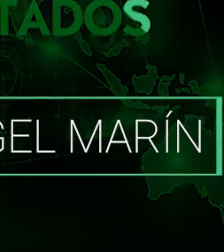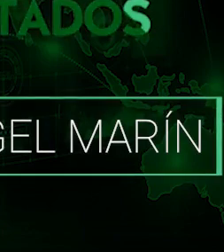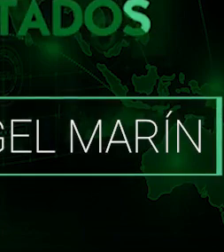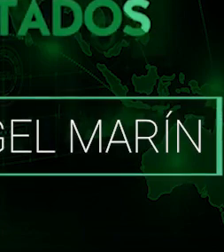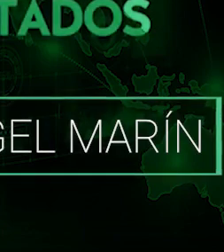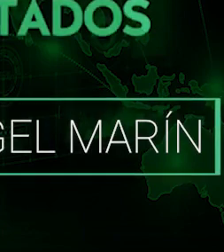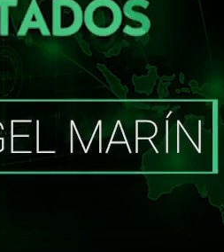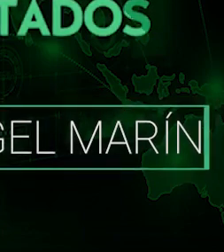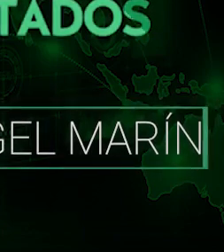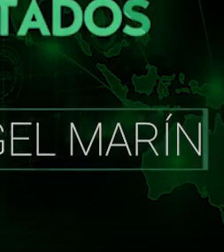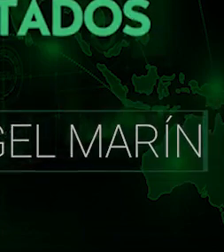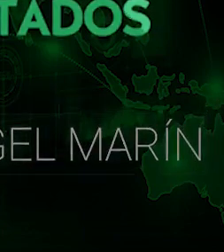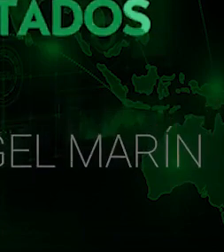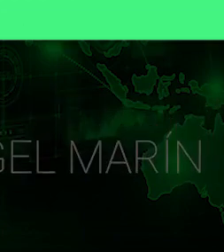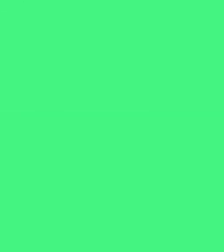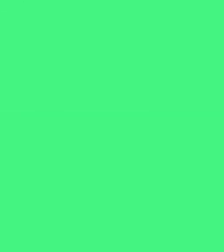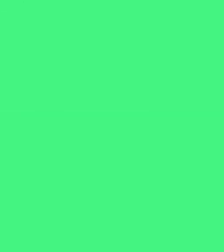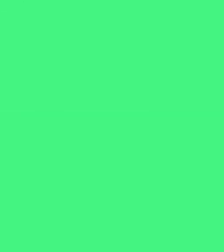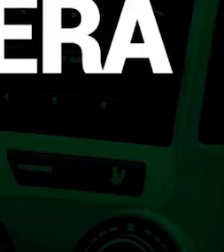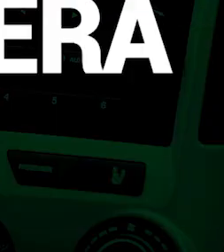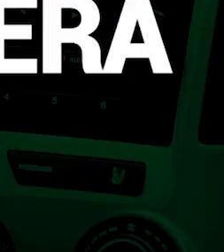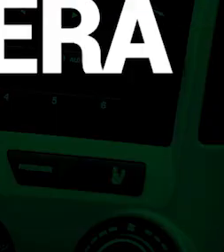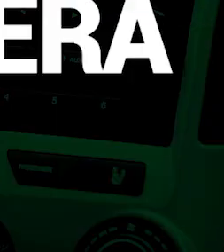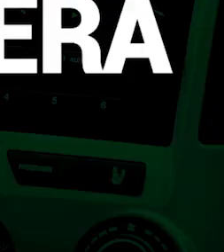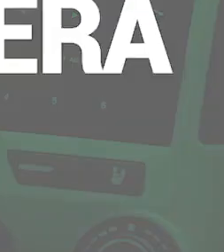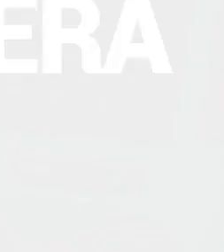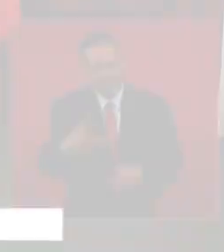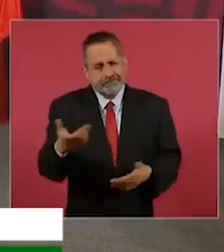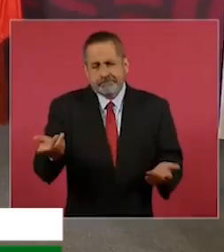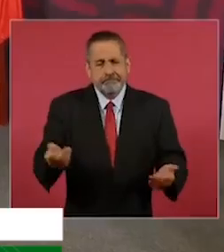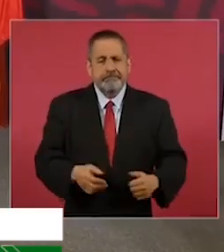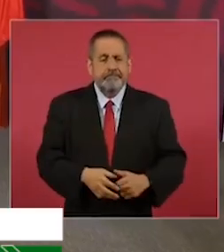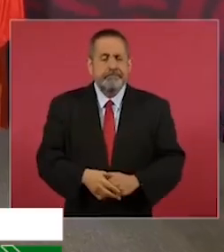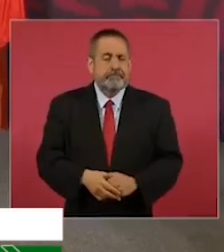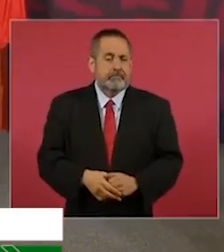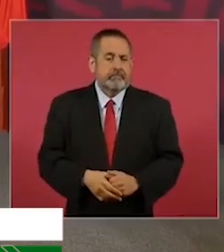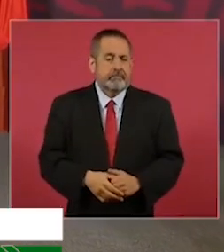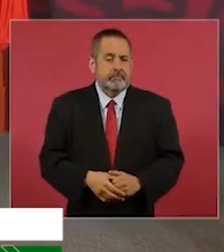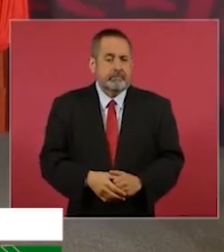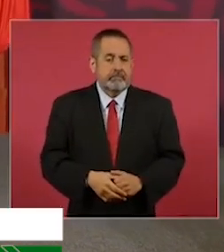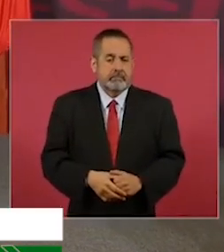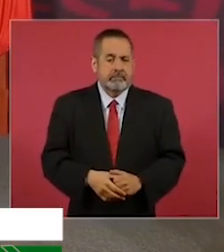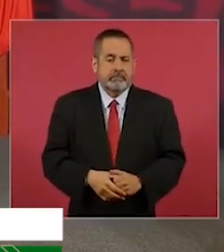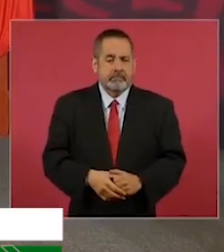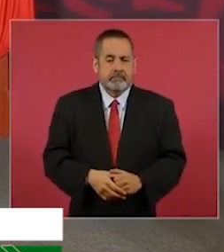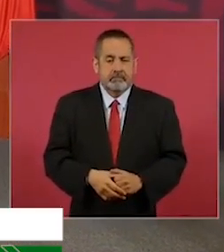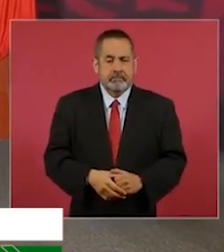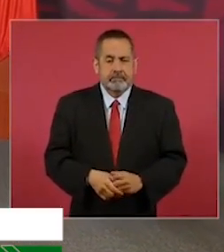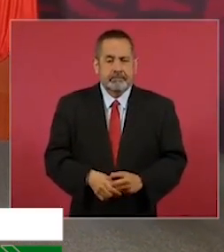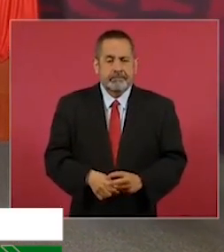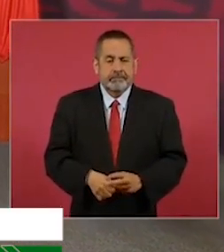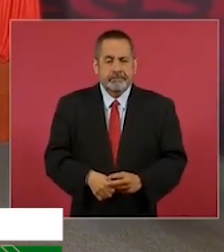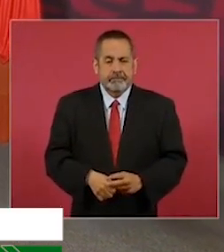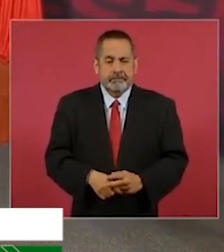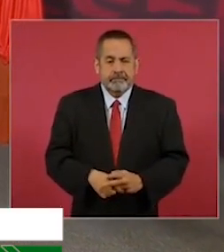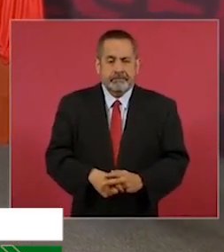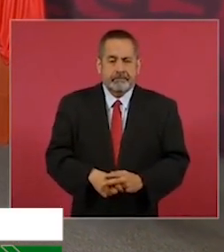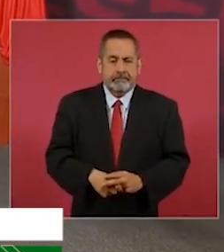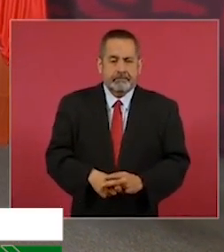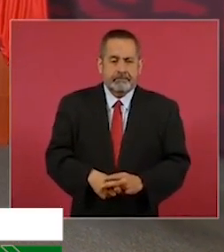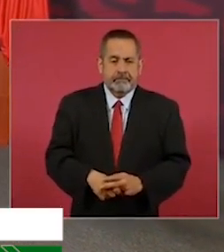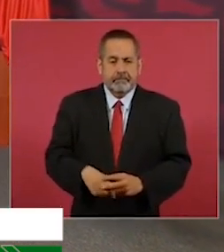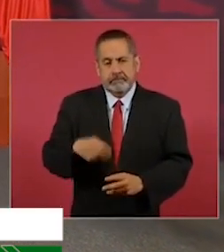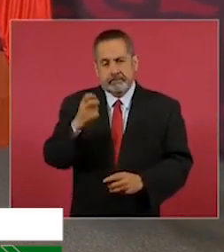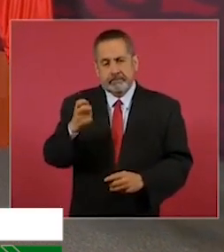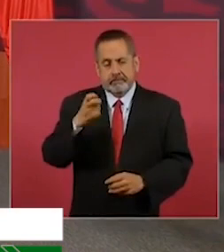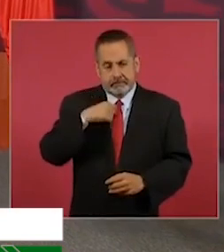nosotros, aquí están las noticias. La mañanera. Este martes, en la conferencia de prensa, el presidente Andrés Manuel